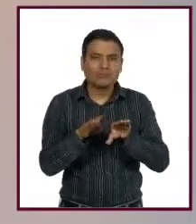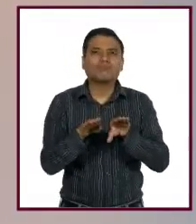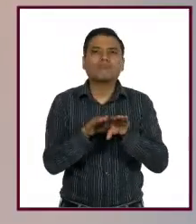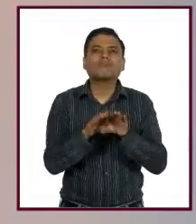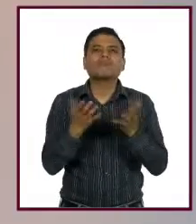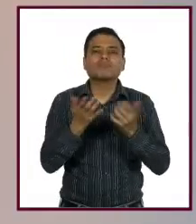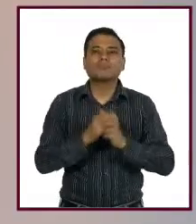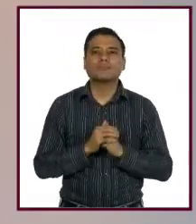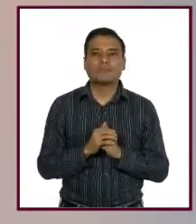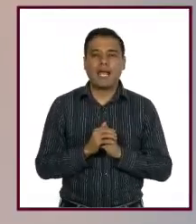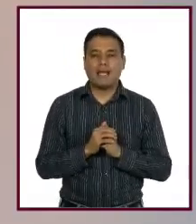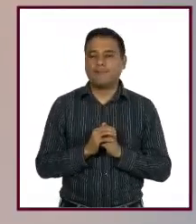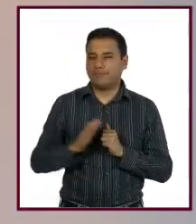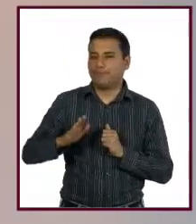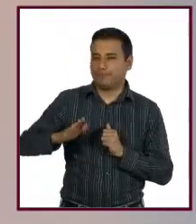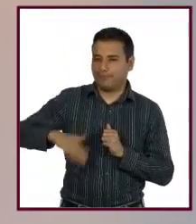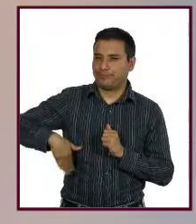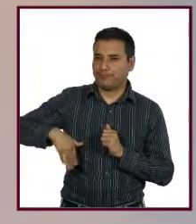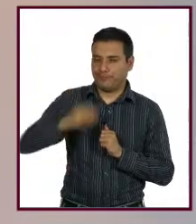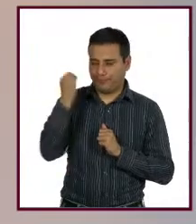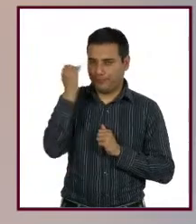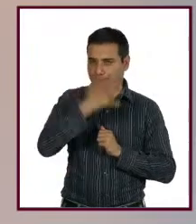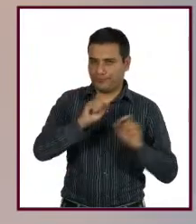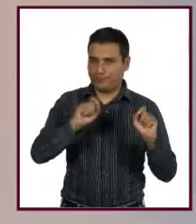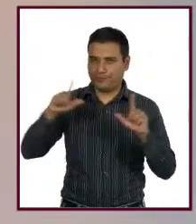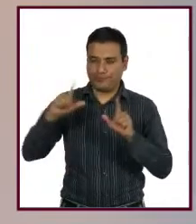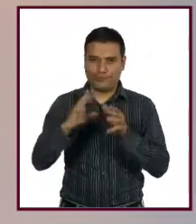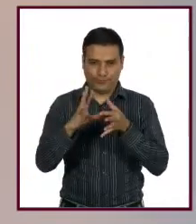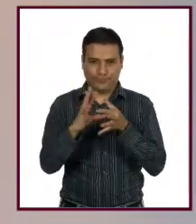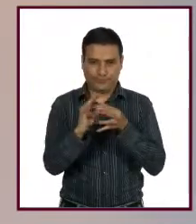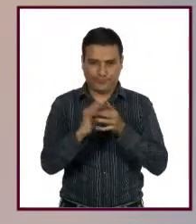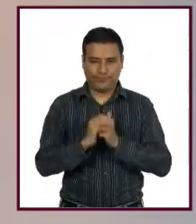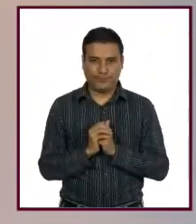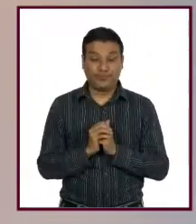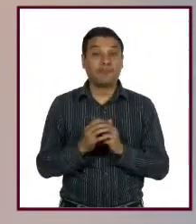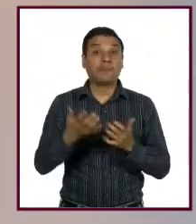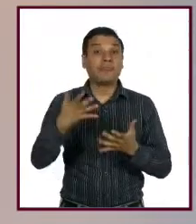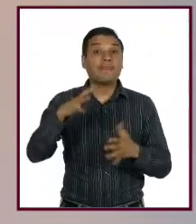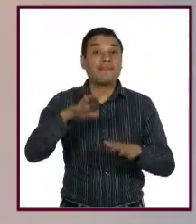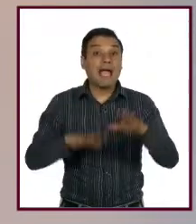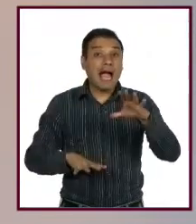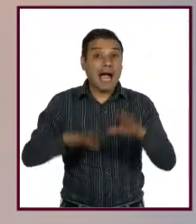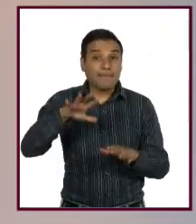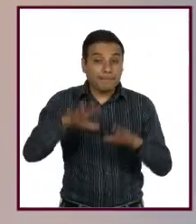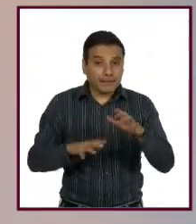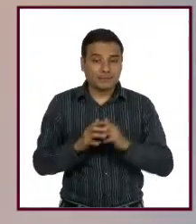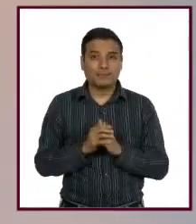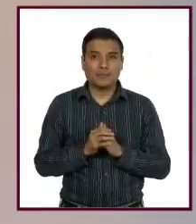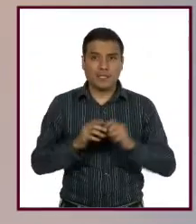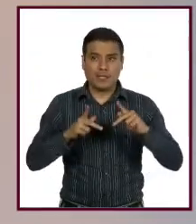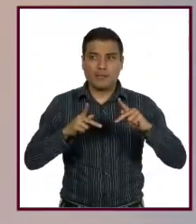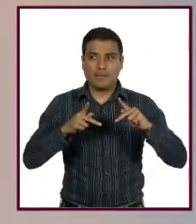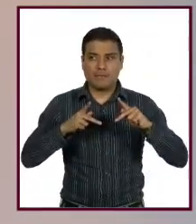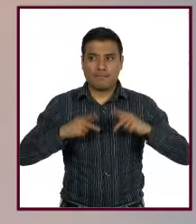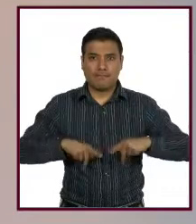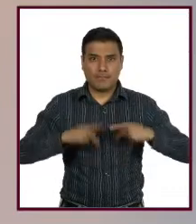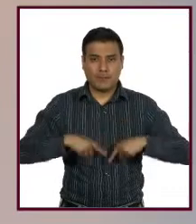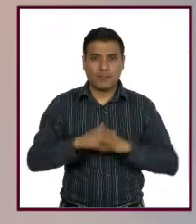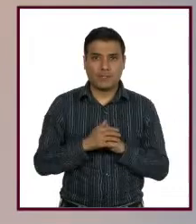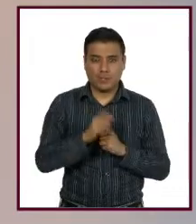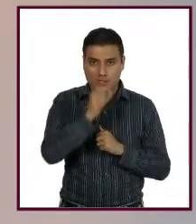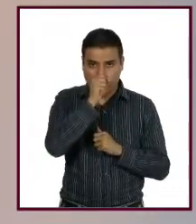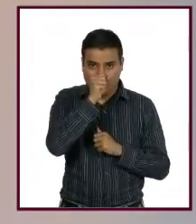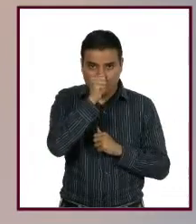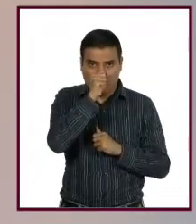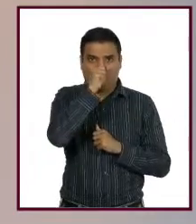les decía en las diapositivas pasadas, muchas veces los consumos de inhalables, sobre todo cuando tenemos un